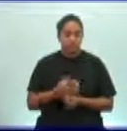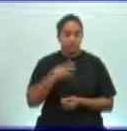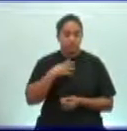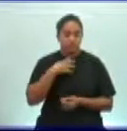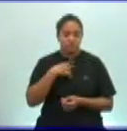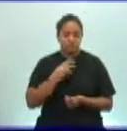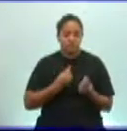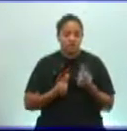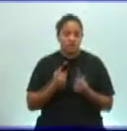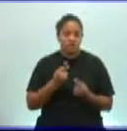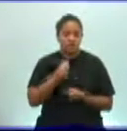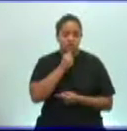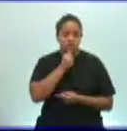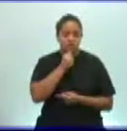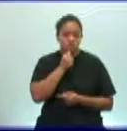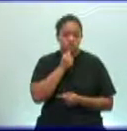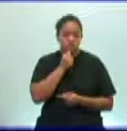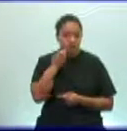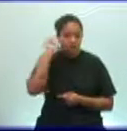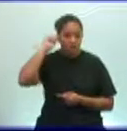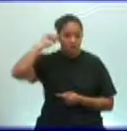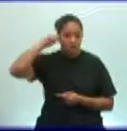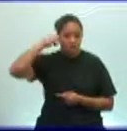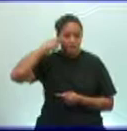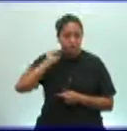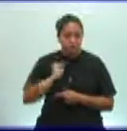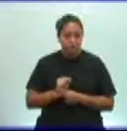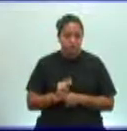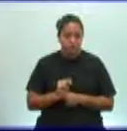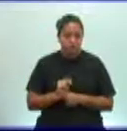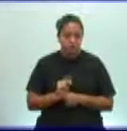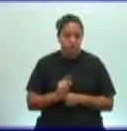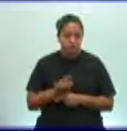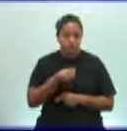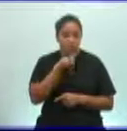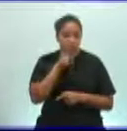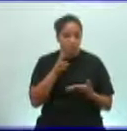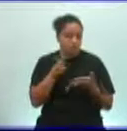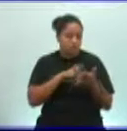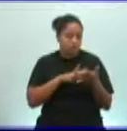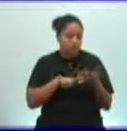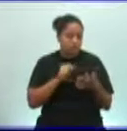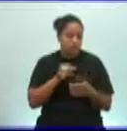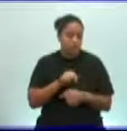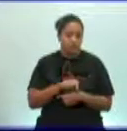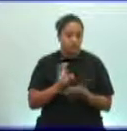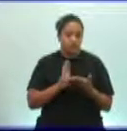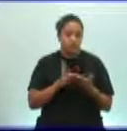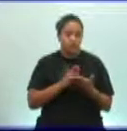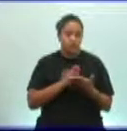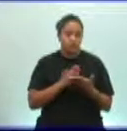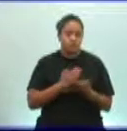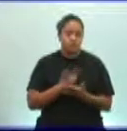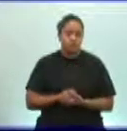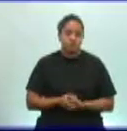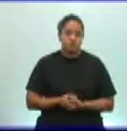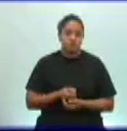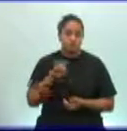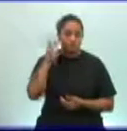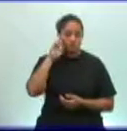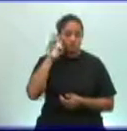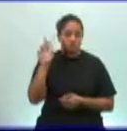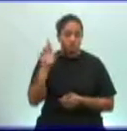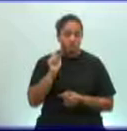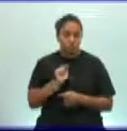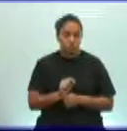de las mismas, pueden remitirse a su libro de texto de español. Recordando que las preposiciones son clases